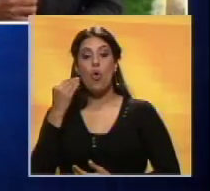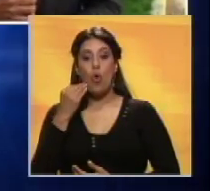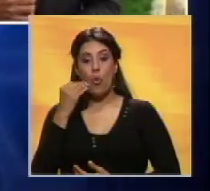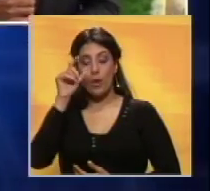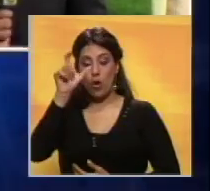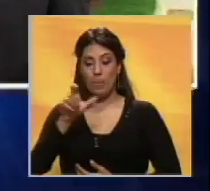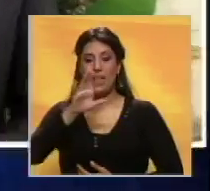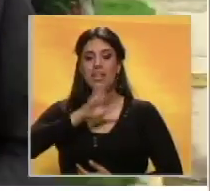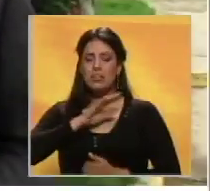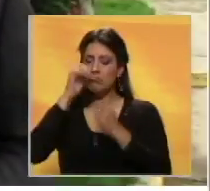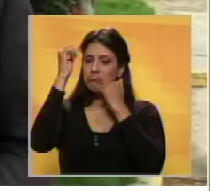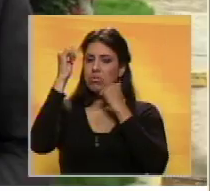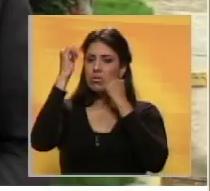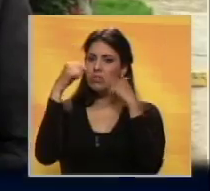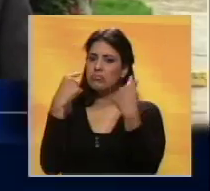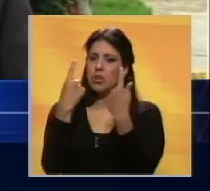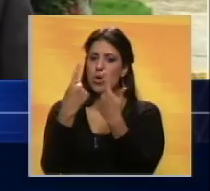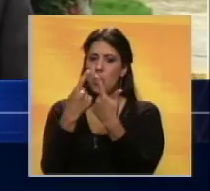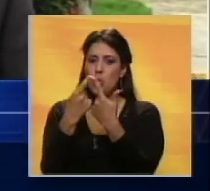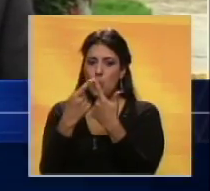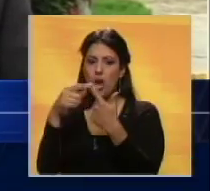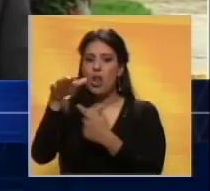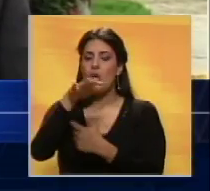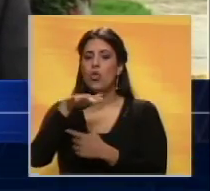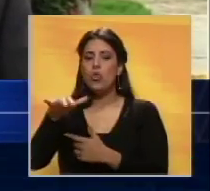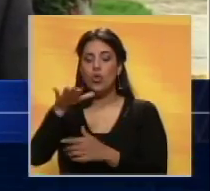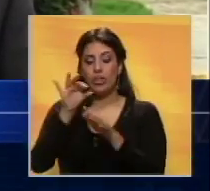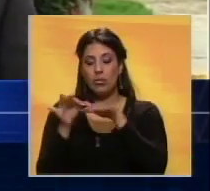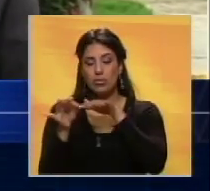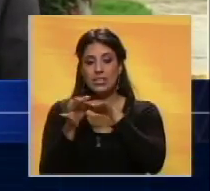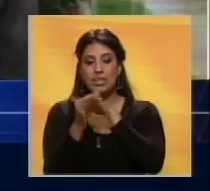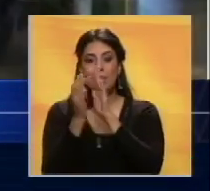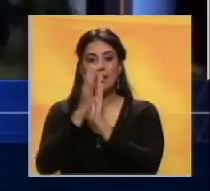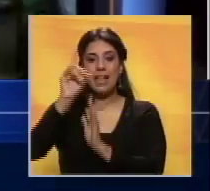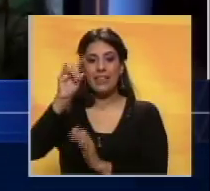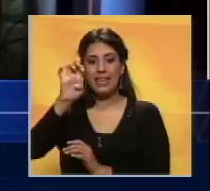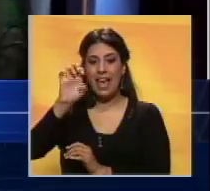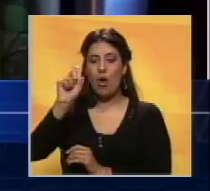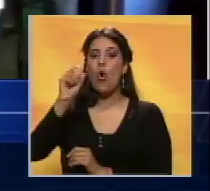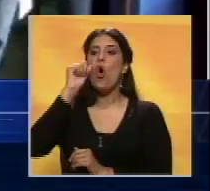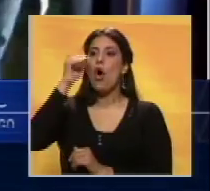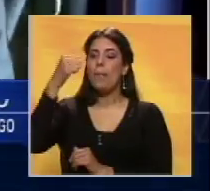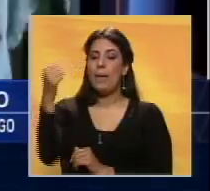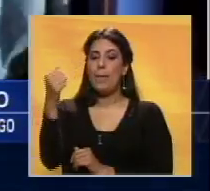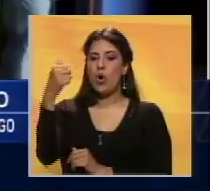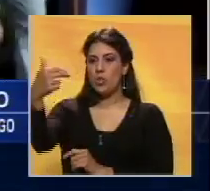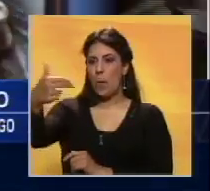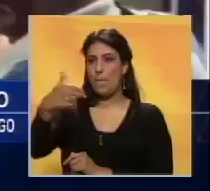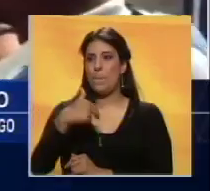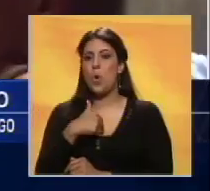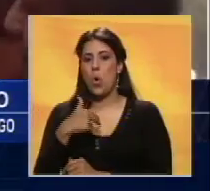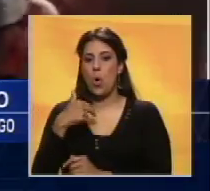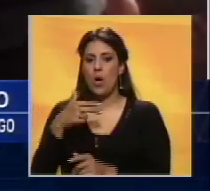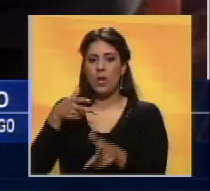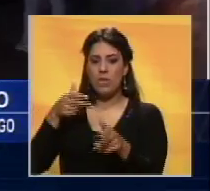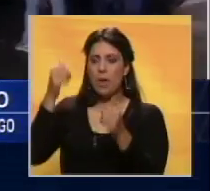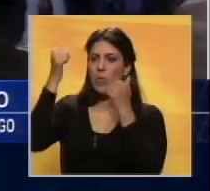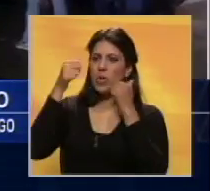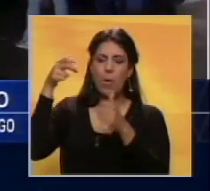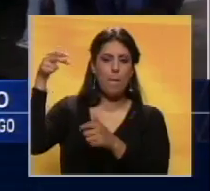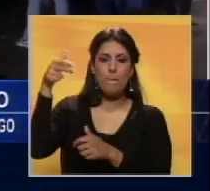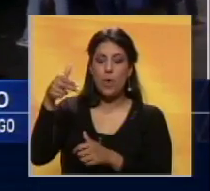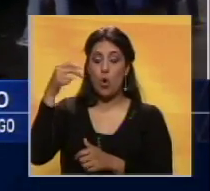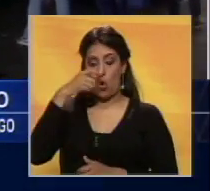Ekder Lugo se encontraba manifestando en el sector Tulipán del municipio San Diego cuando fue herido por funcionarios de la Guardia Nacional que contenían la